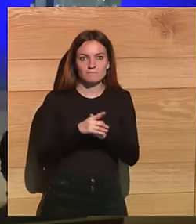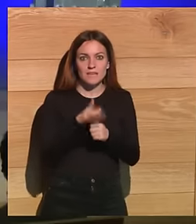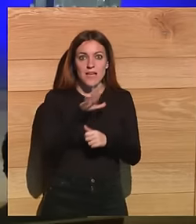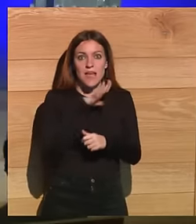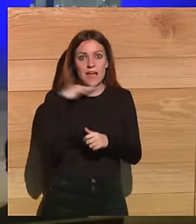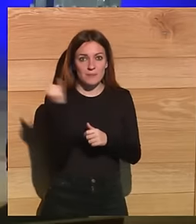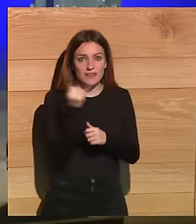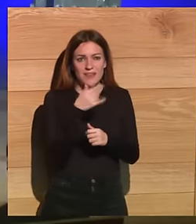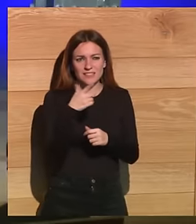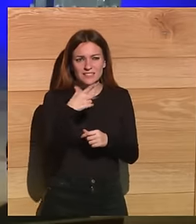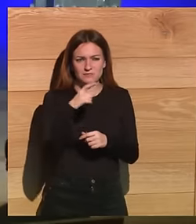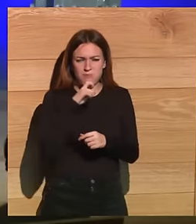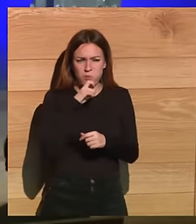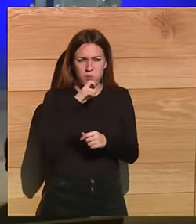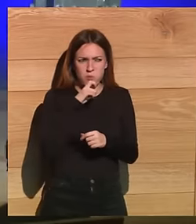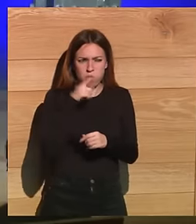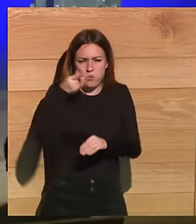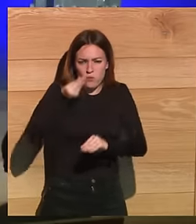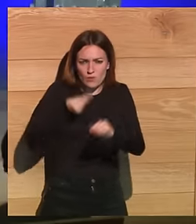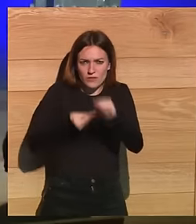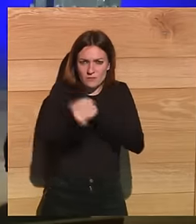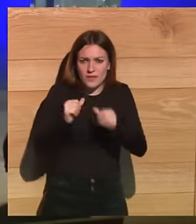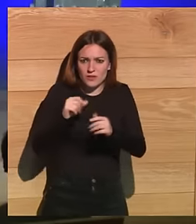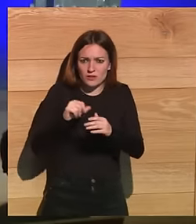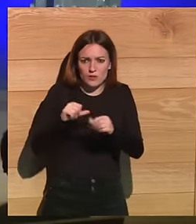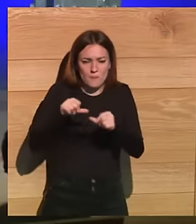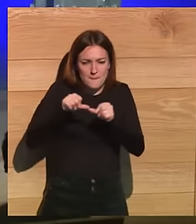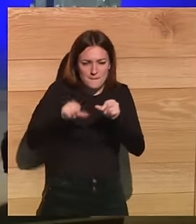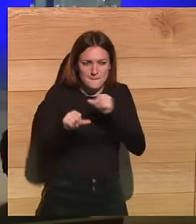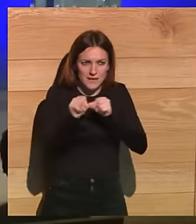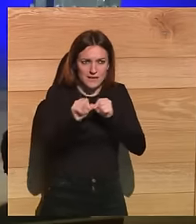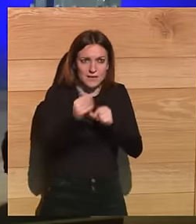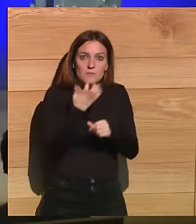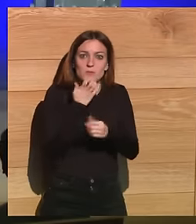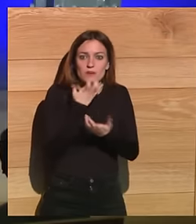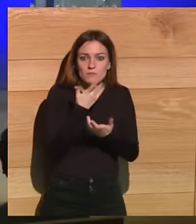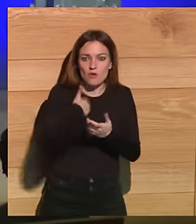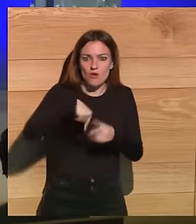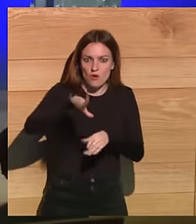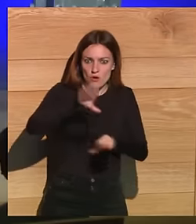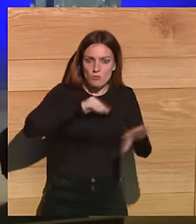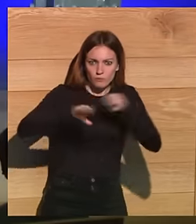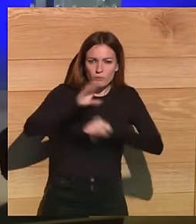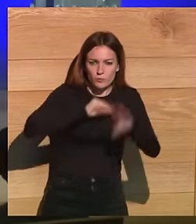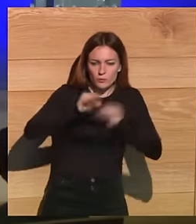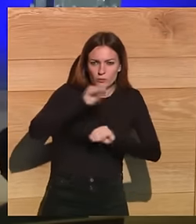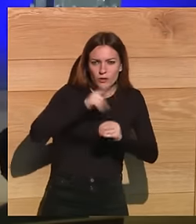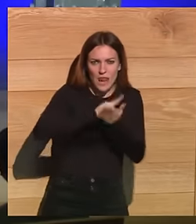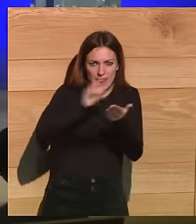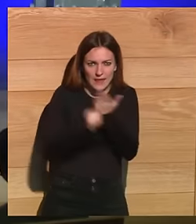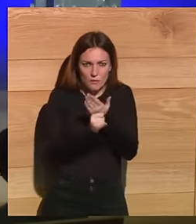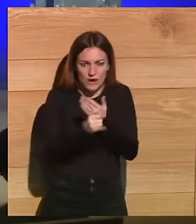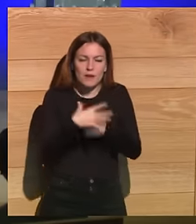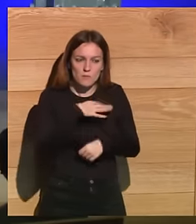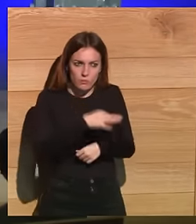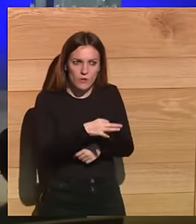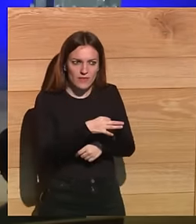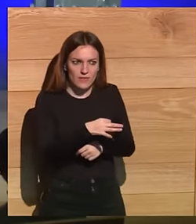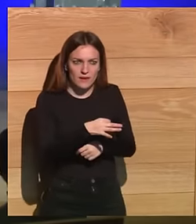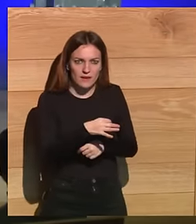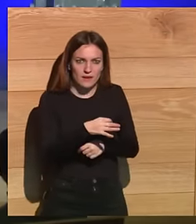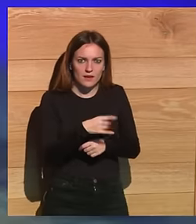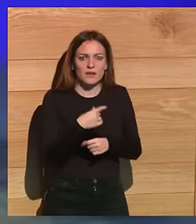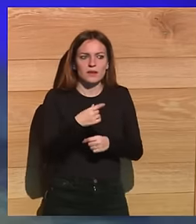muy complejas desde el nacimiento. Por ejemplo, pueden percibir el lenguaje, discriminar, analizar, hacer